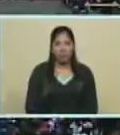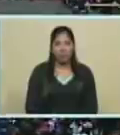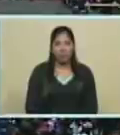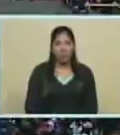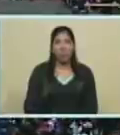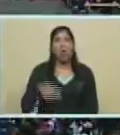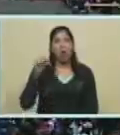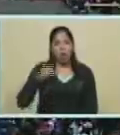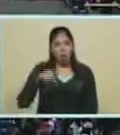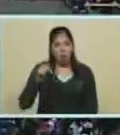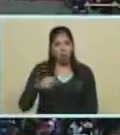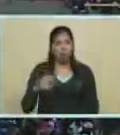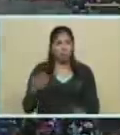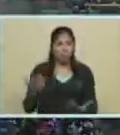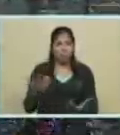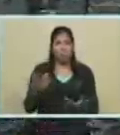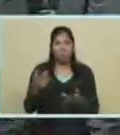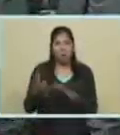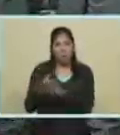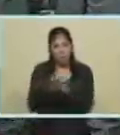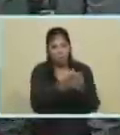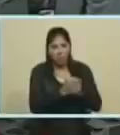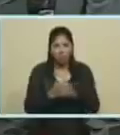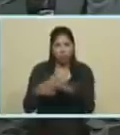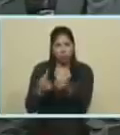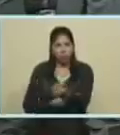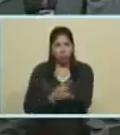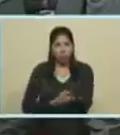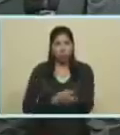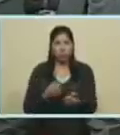Hoy tenemos que decir, hermanos y hermanas,